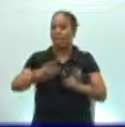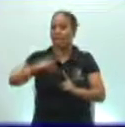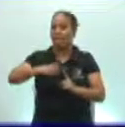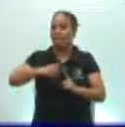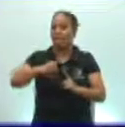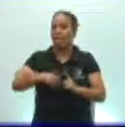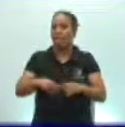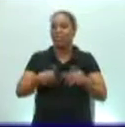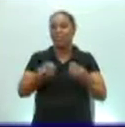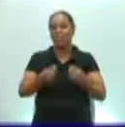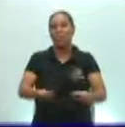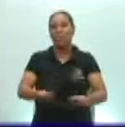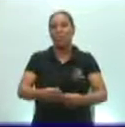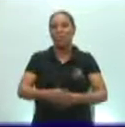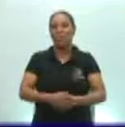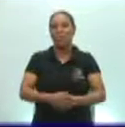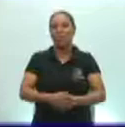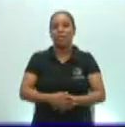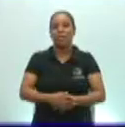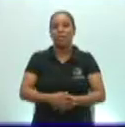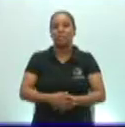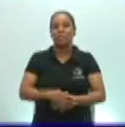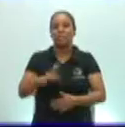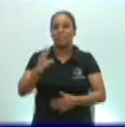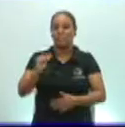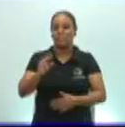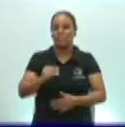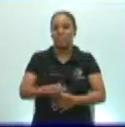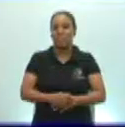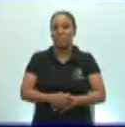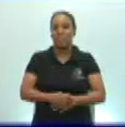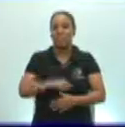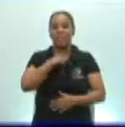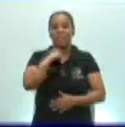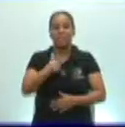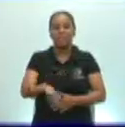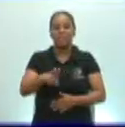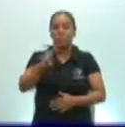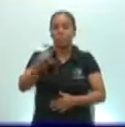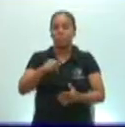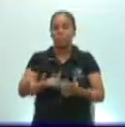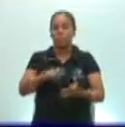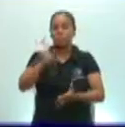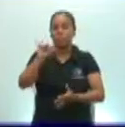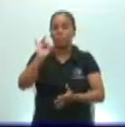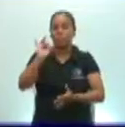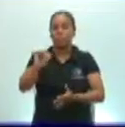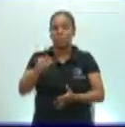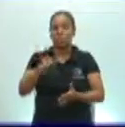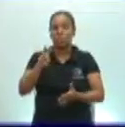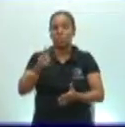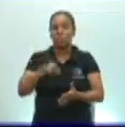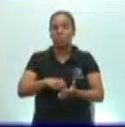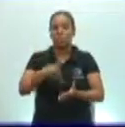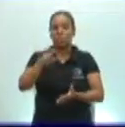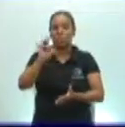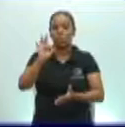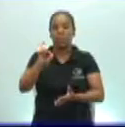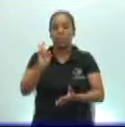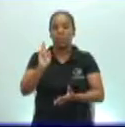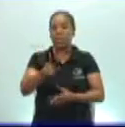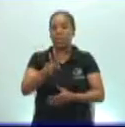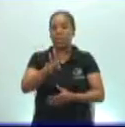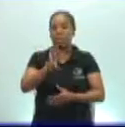independiente que les propongo, que dicen lo siguiente. Son los ejercicios 2.17 y 2.18 de la